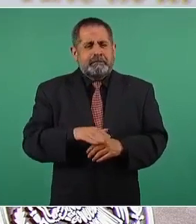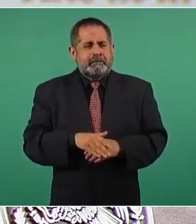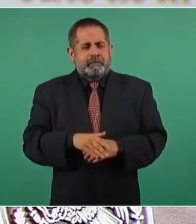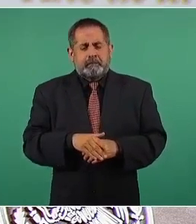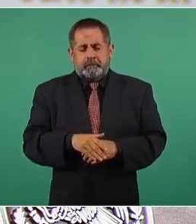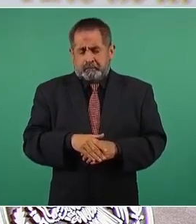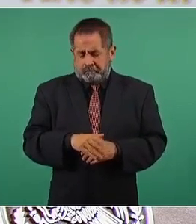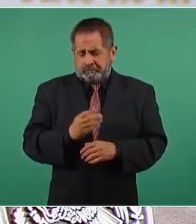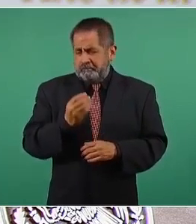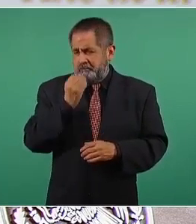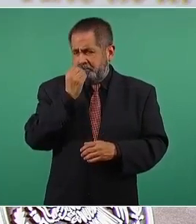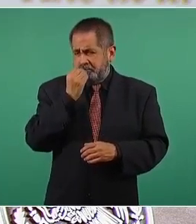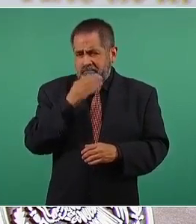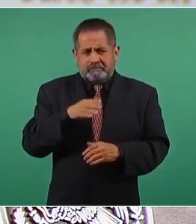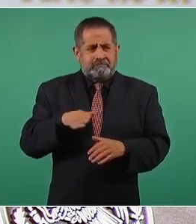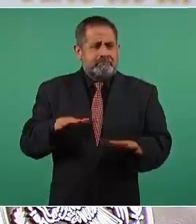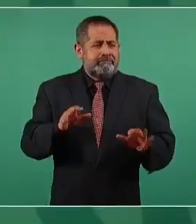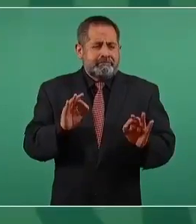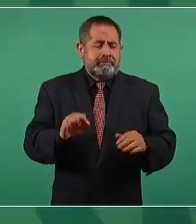bellísimo